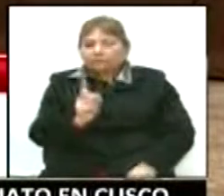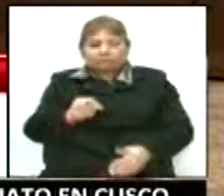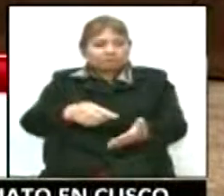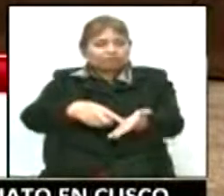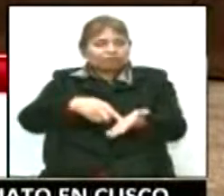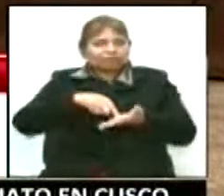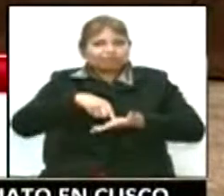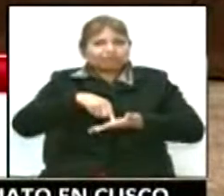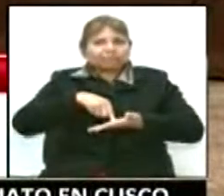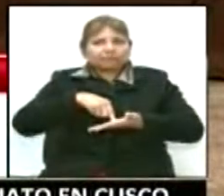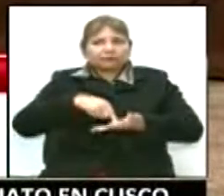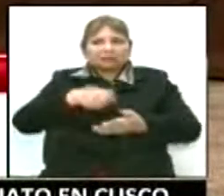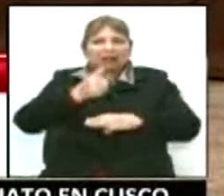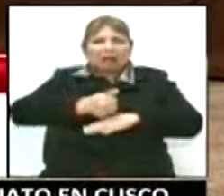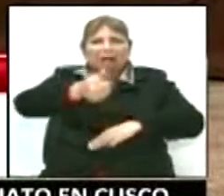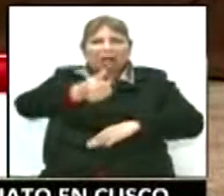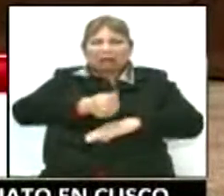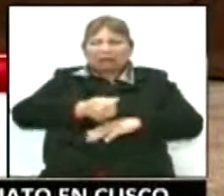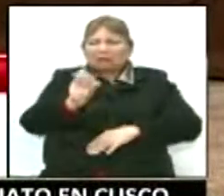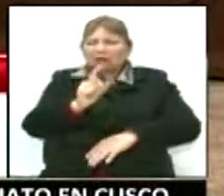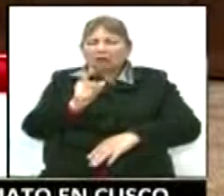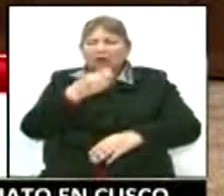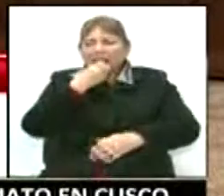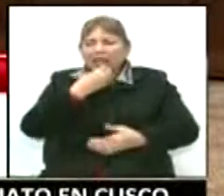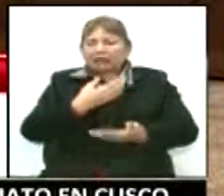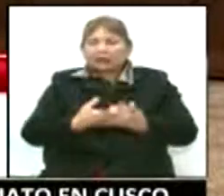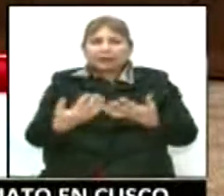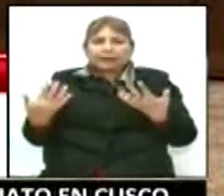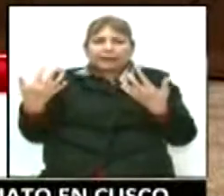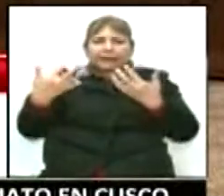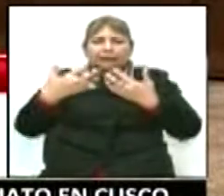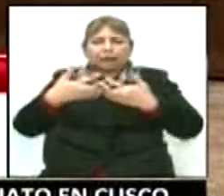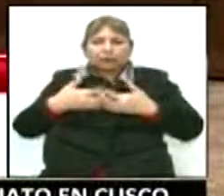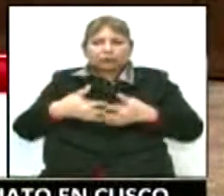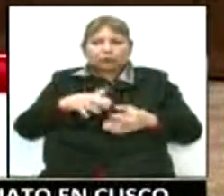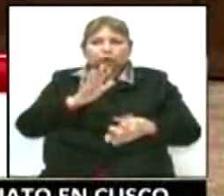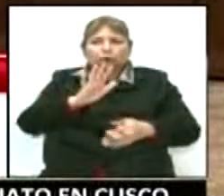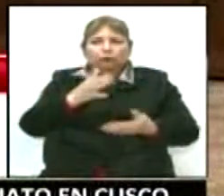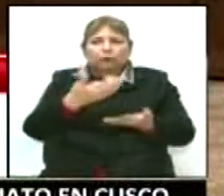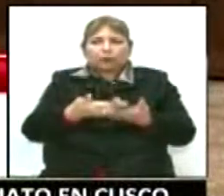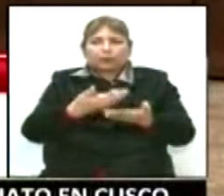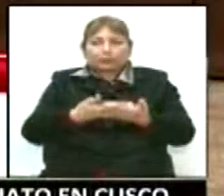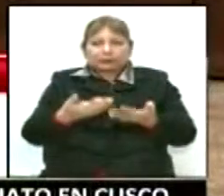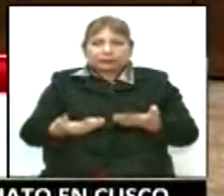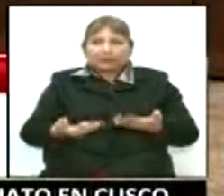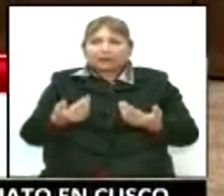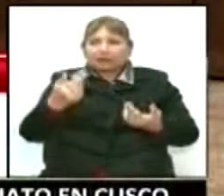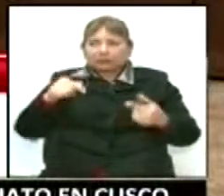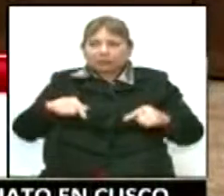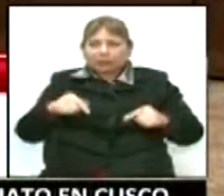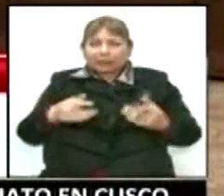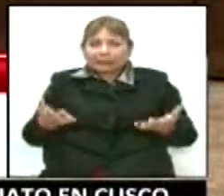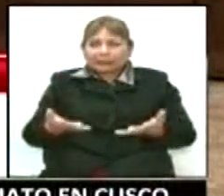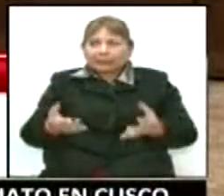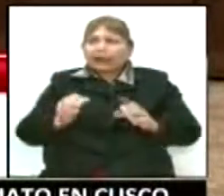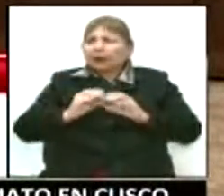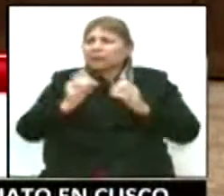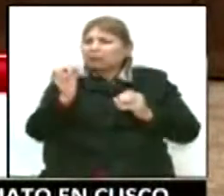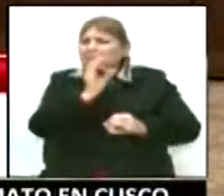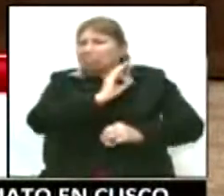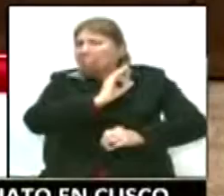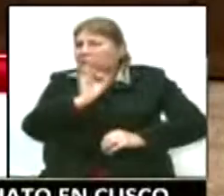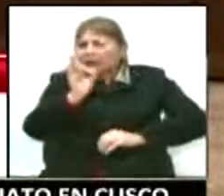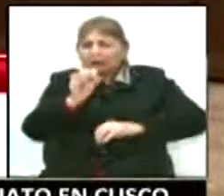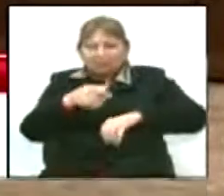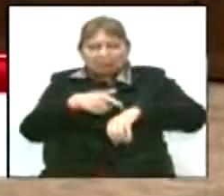mucho menos acusar de que no han incluido sus propuestas en lo que hemos estado aquí en la comisión. En ningún